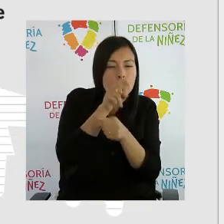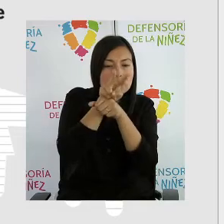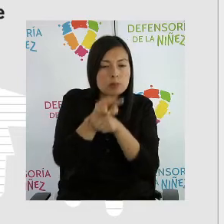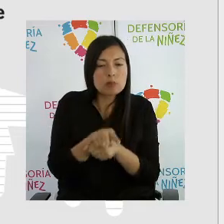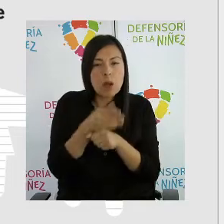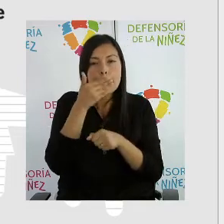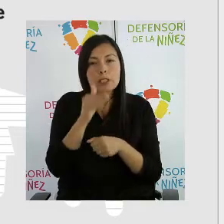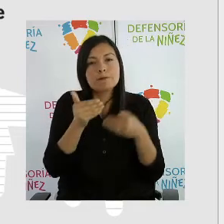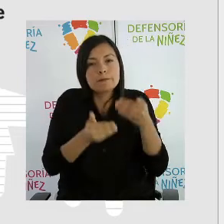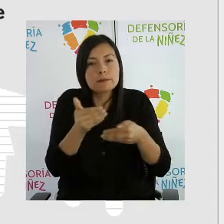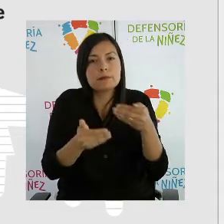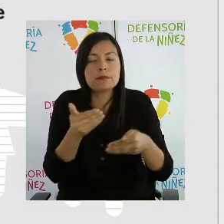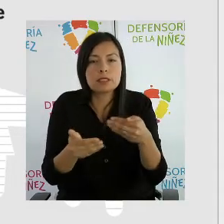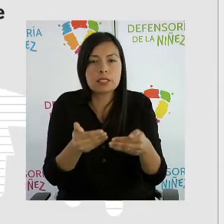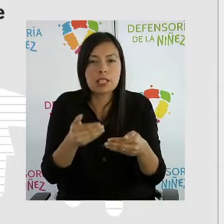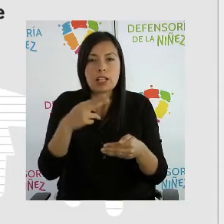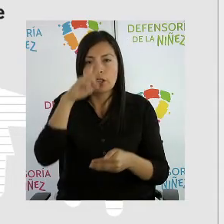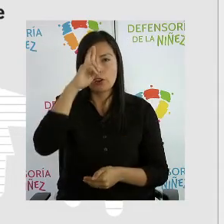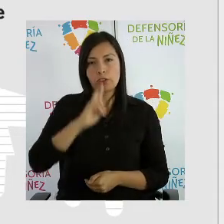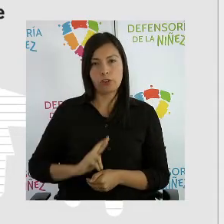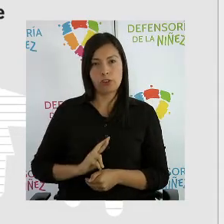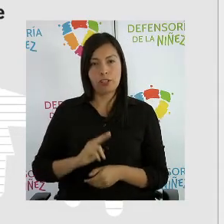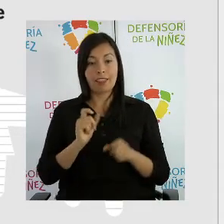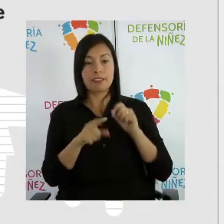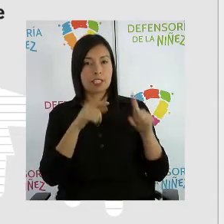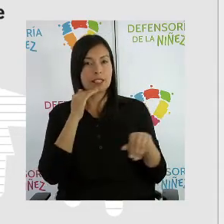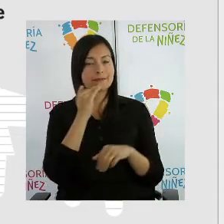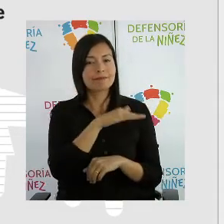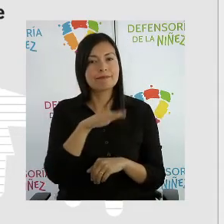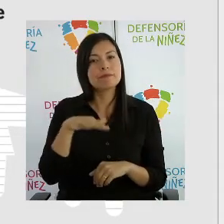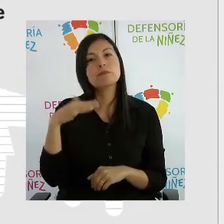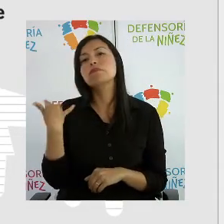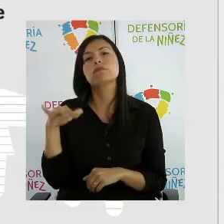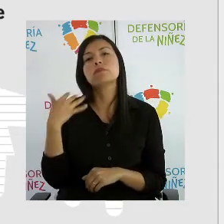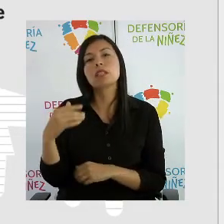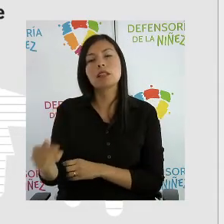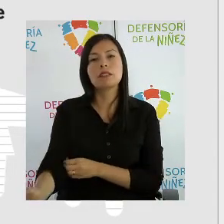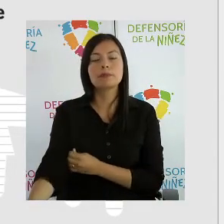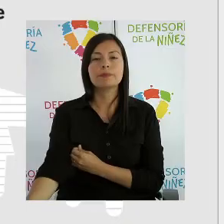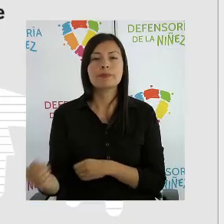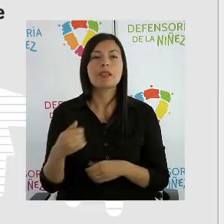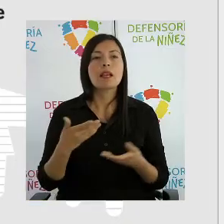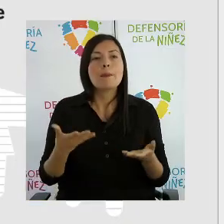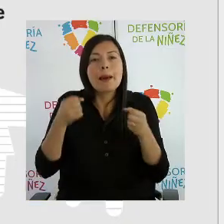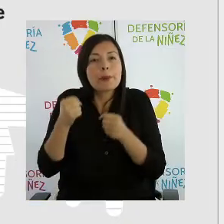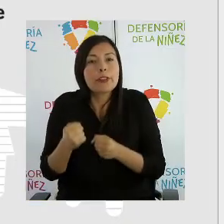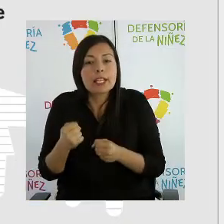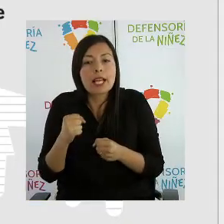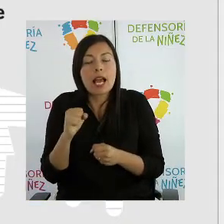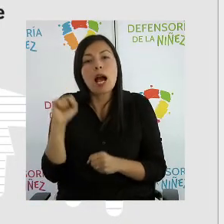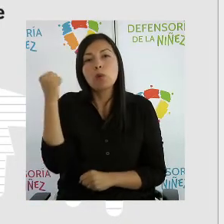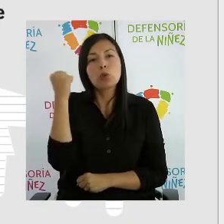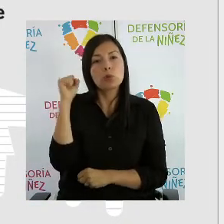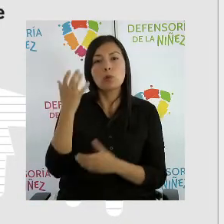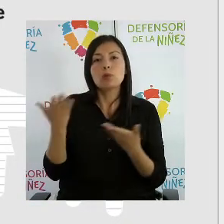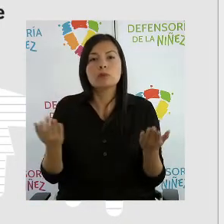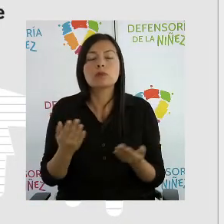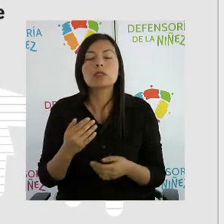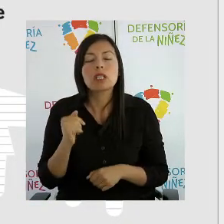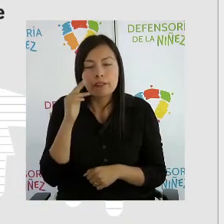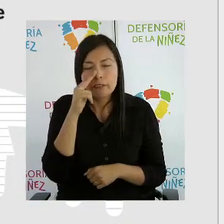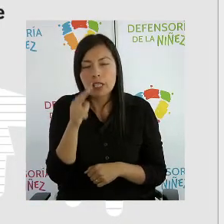supervisión y cómo creemos que el rol de la Defensoría de la Niñez en este ámbito resulta crucial en términos de poder desde la autonomía plantear